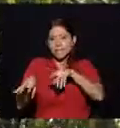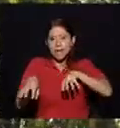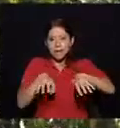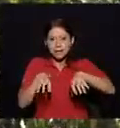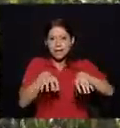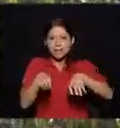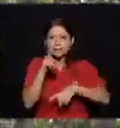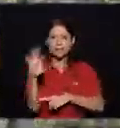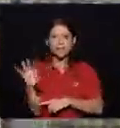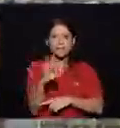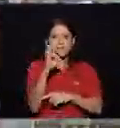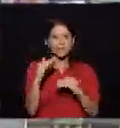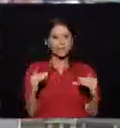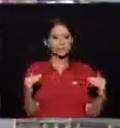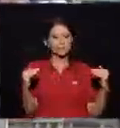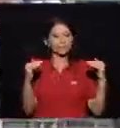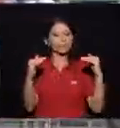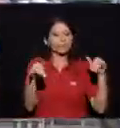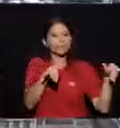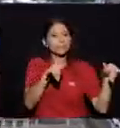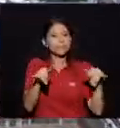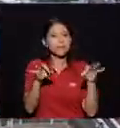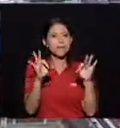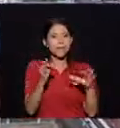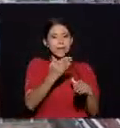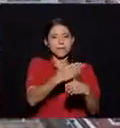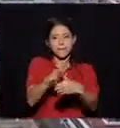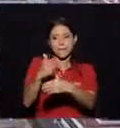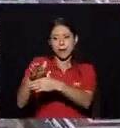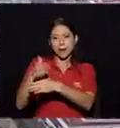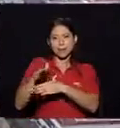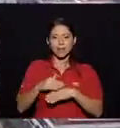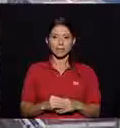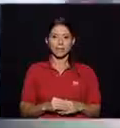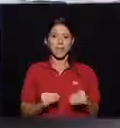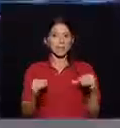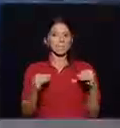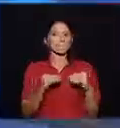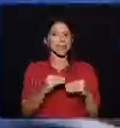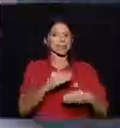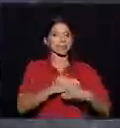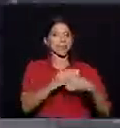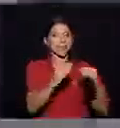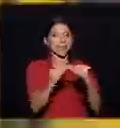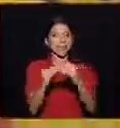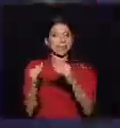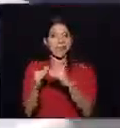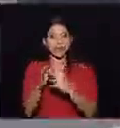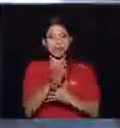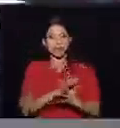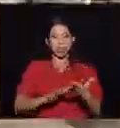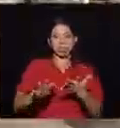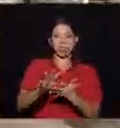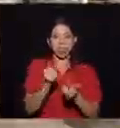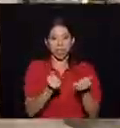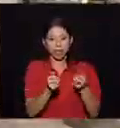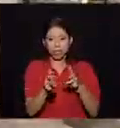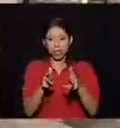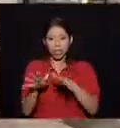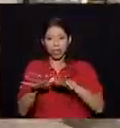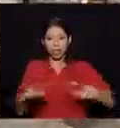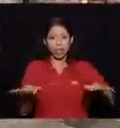actividades de una manera equitativamente bien repartidas. Más urbanizado y congestionado, donde crece